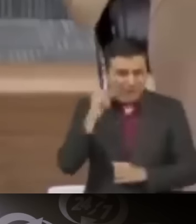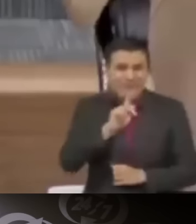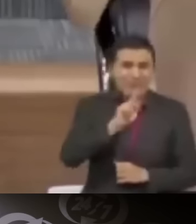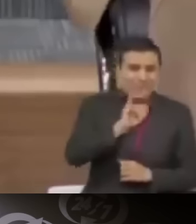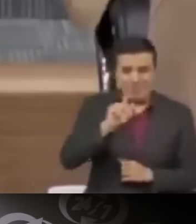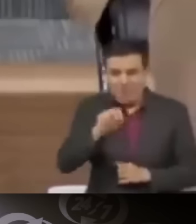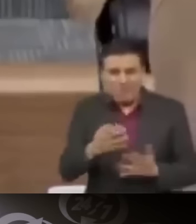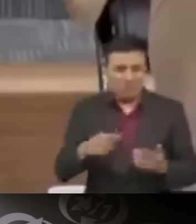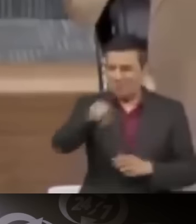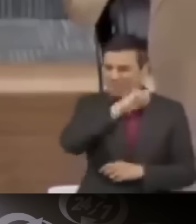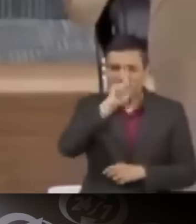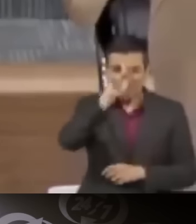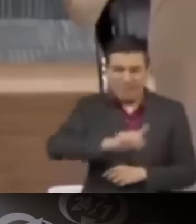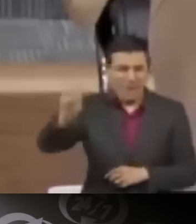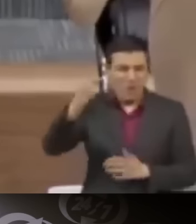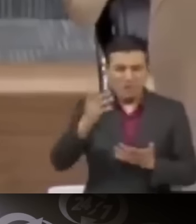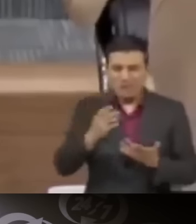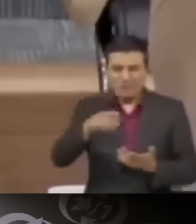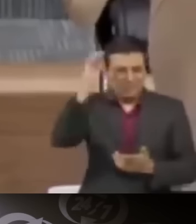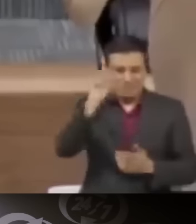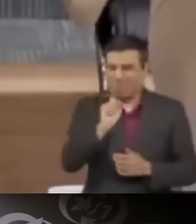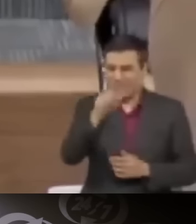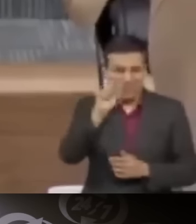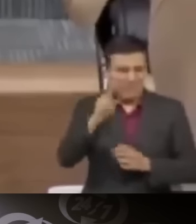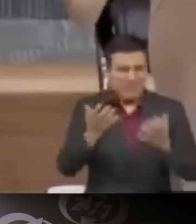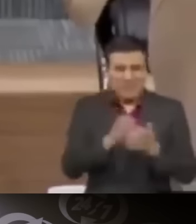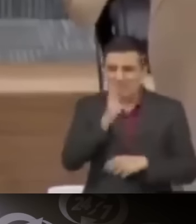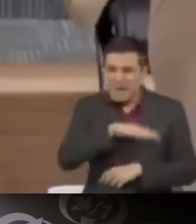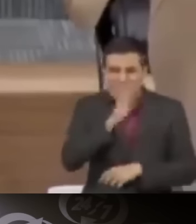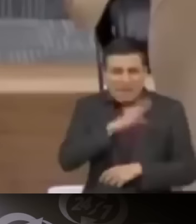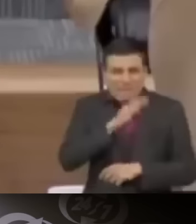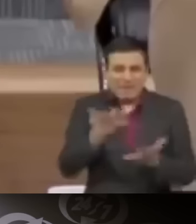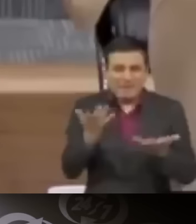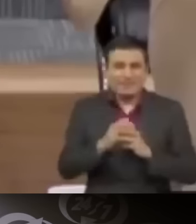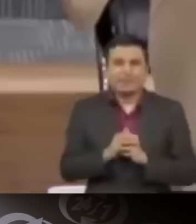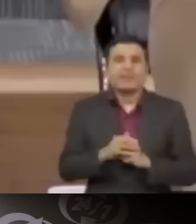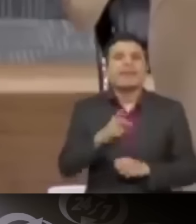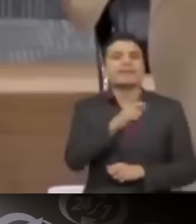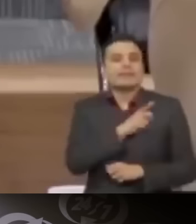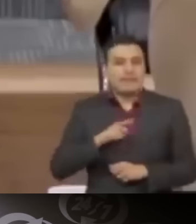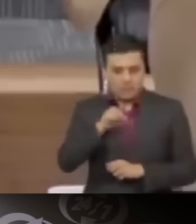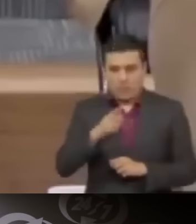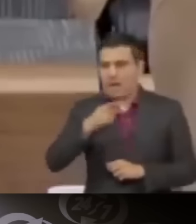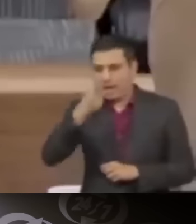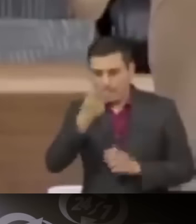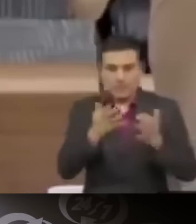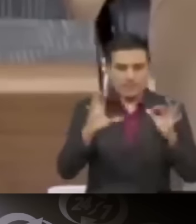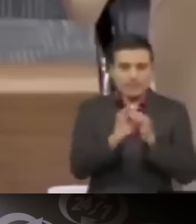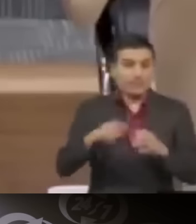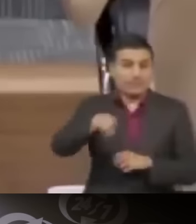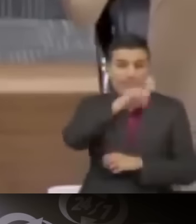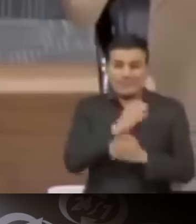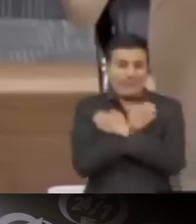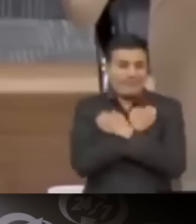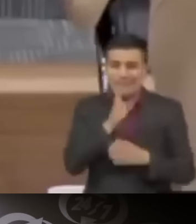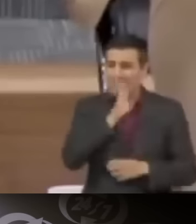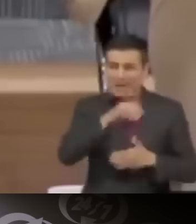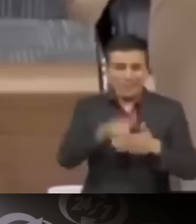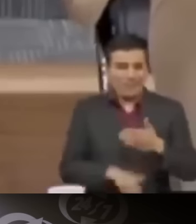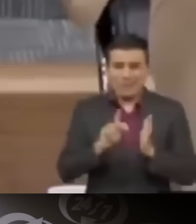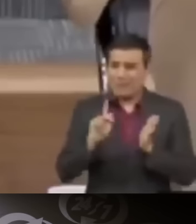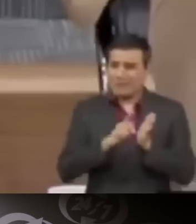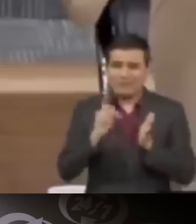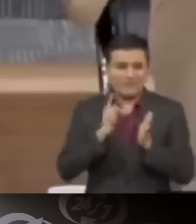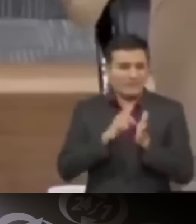Lo han venido generando de manera sistemática. Y por eso la regla de la democracia es la congruencia, pero lo que hemos visto es una derrota ética sistemática de una y